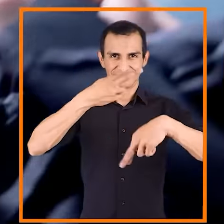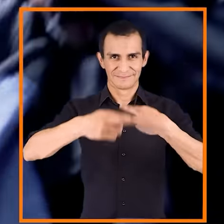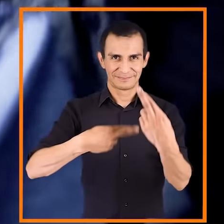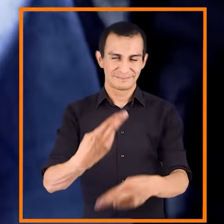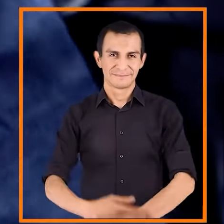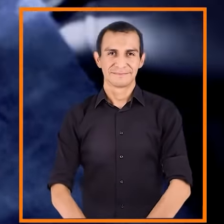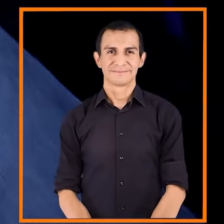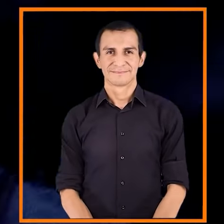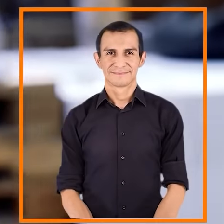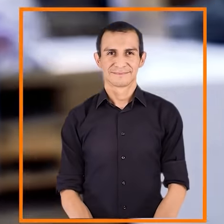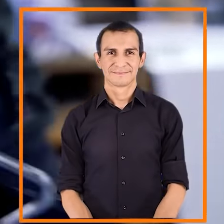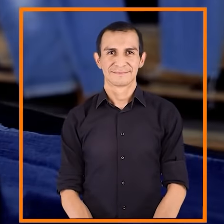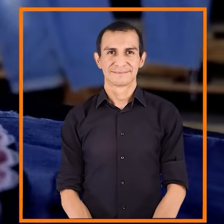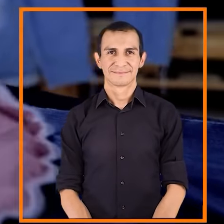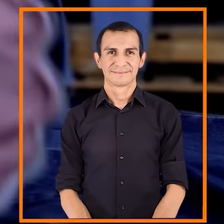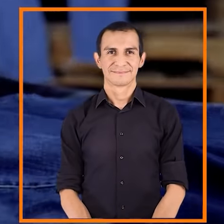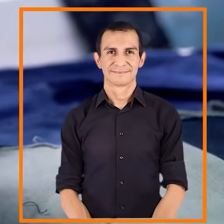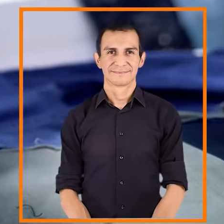Recicla.